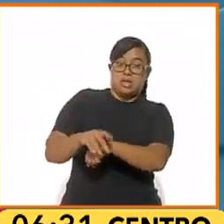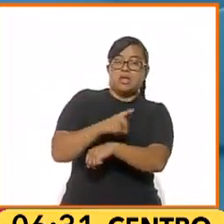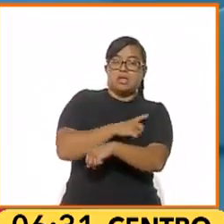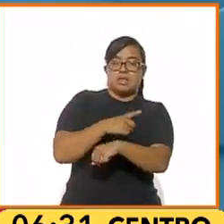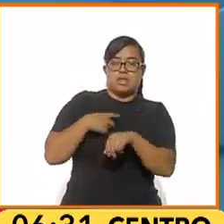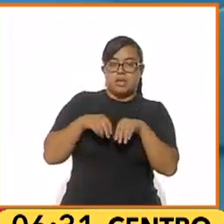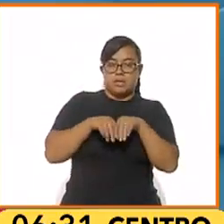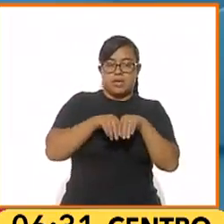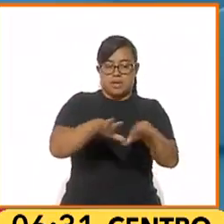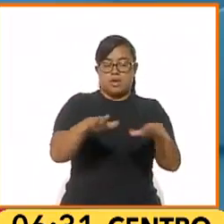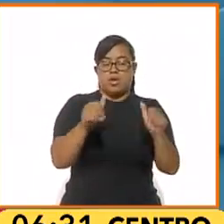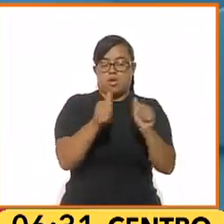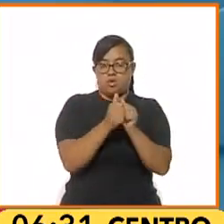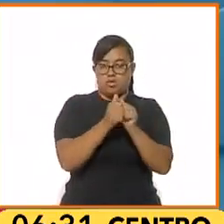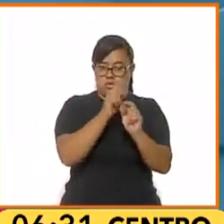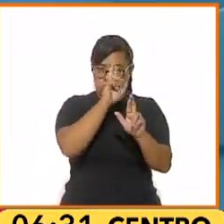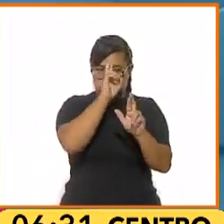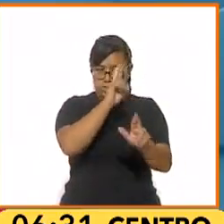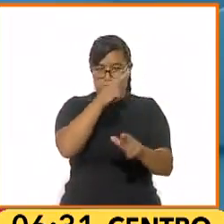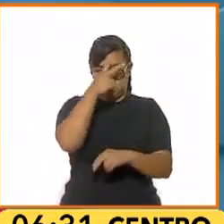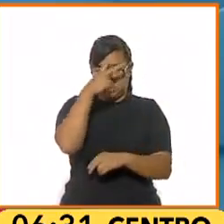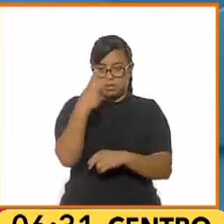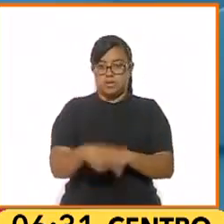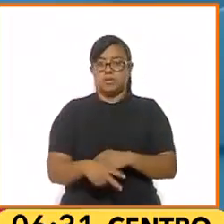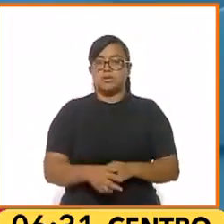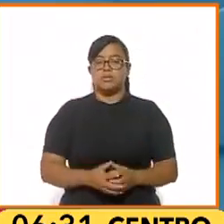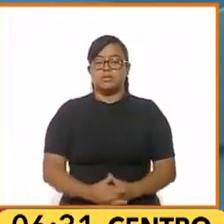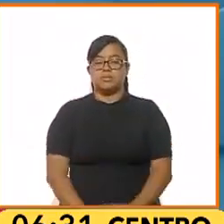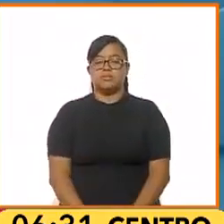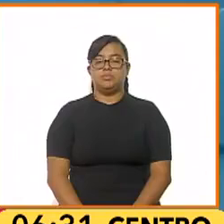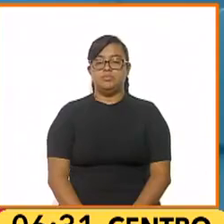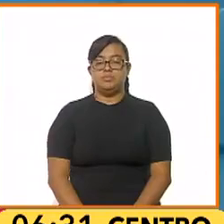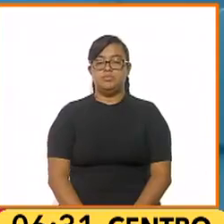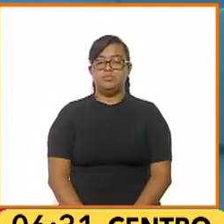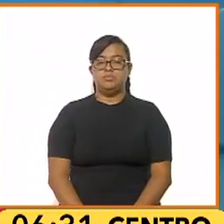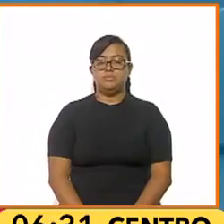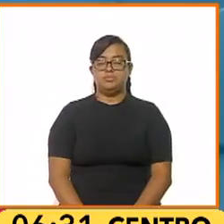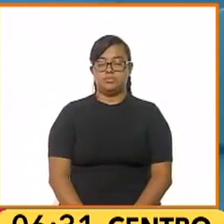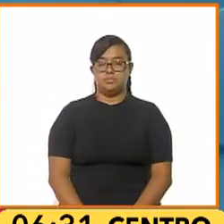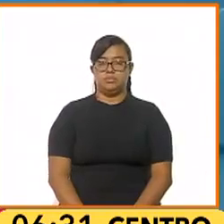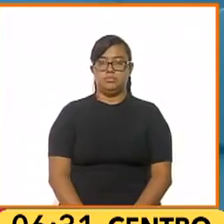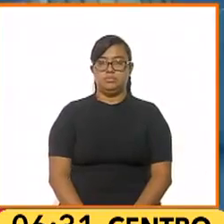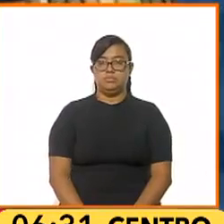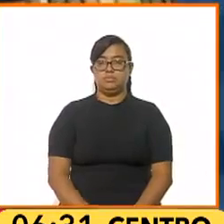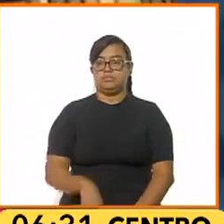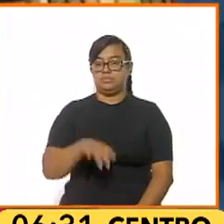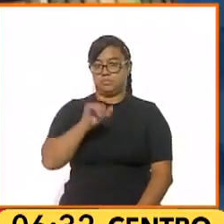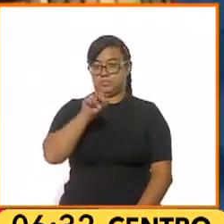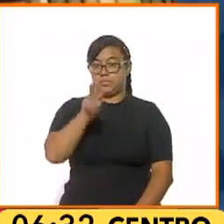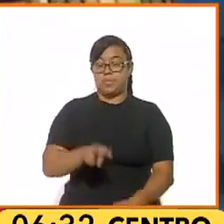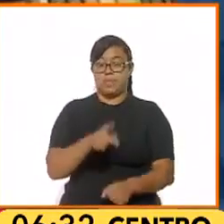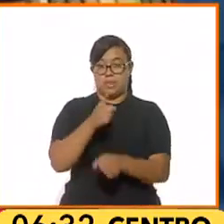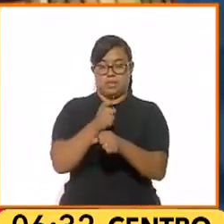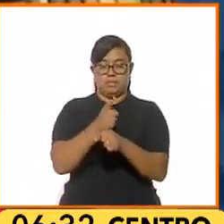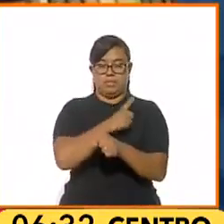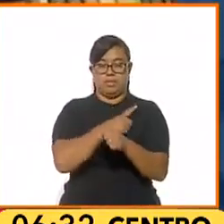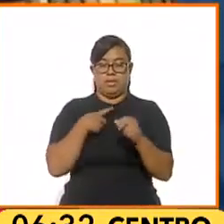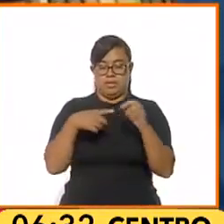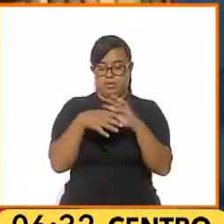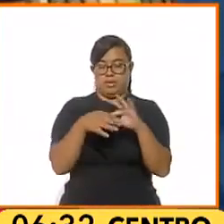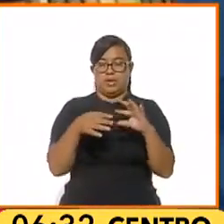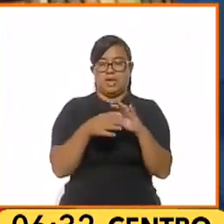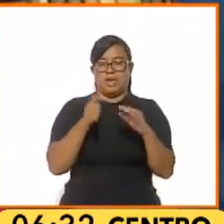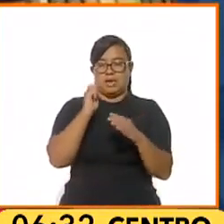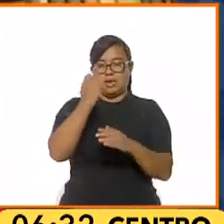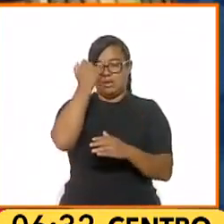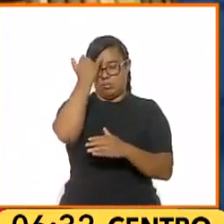de la nación, como es parte del espectro radioeléctrico. Bueno, efectivamente, primero hay que señalar que la